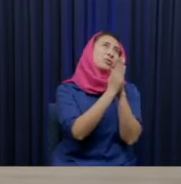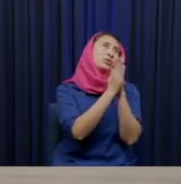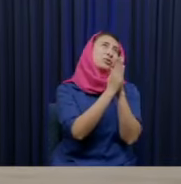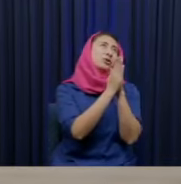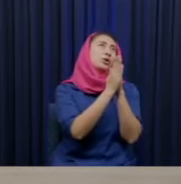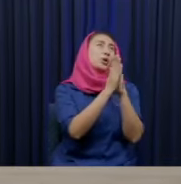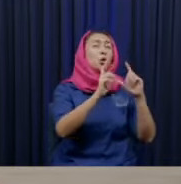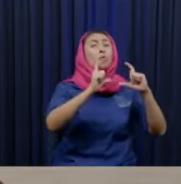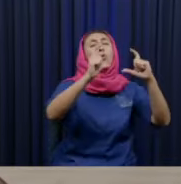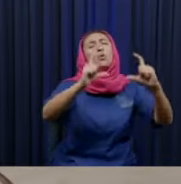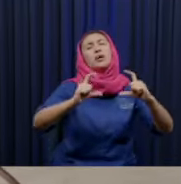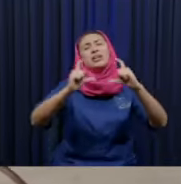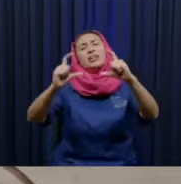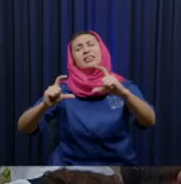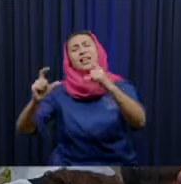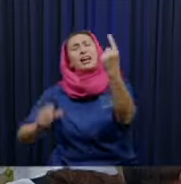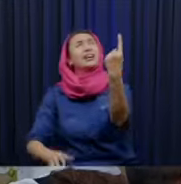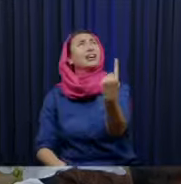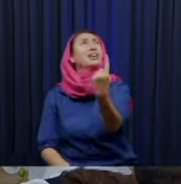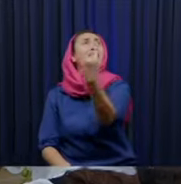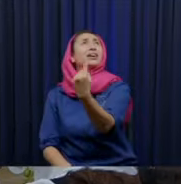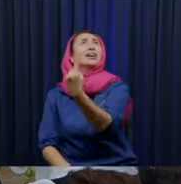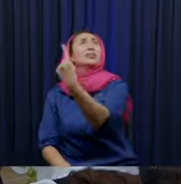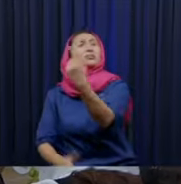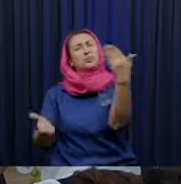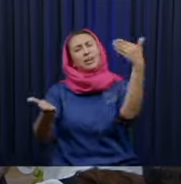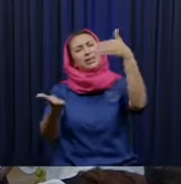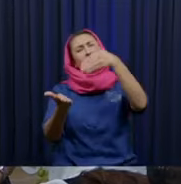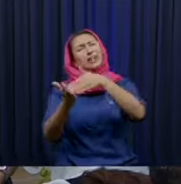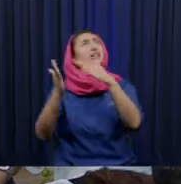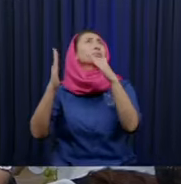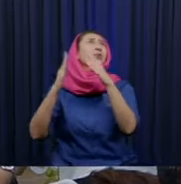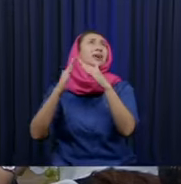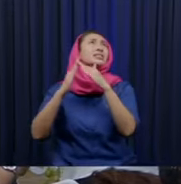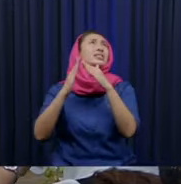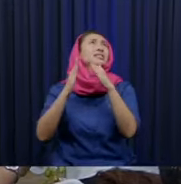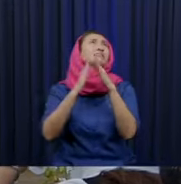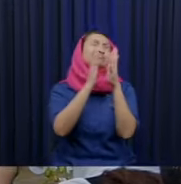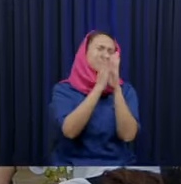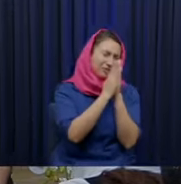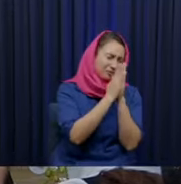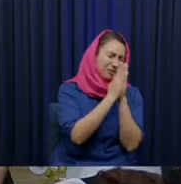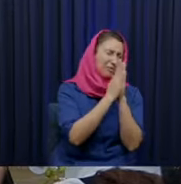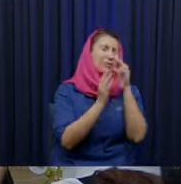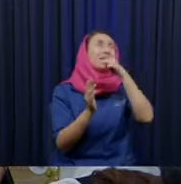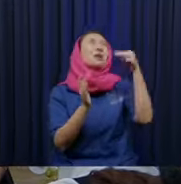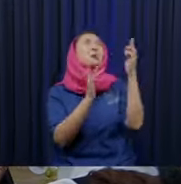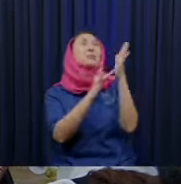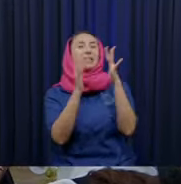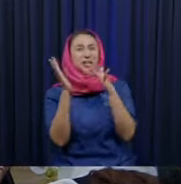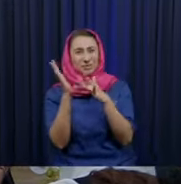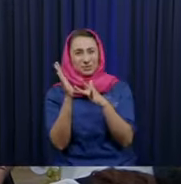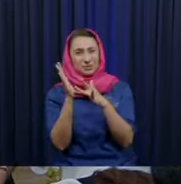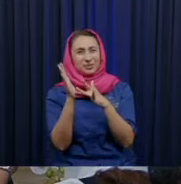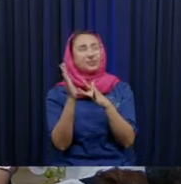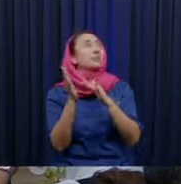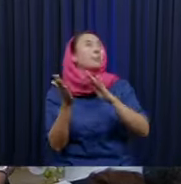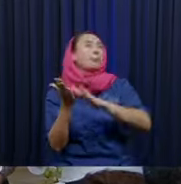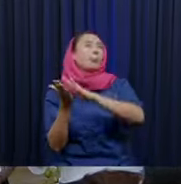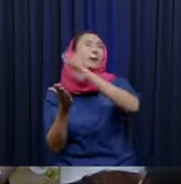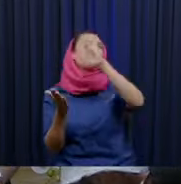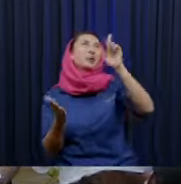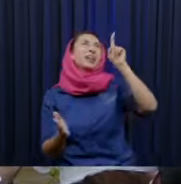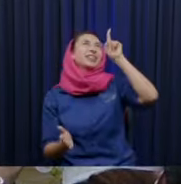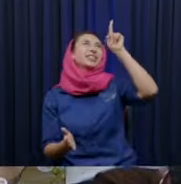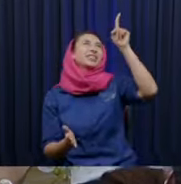lleves de regreso a nuestros hogares, a nuestros destinos, y que nos guardes, Señor, en el nombre de Jesús. A ti sea la honra y la